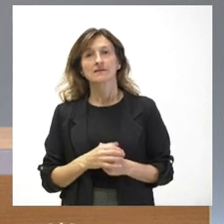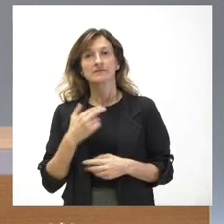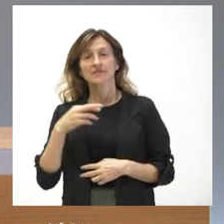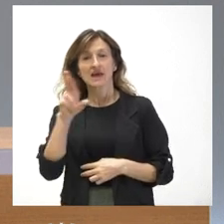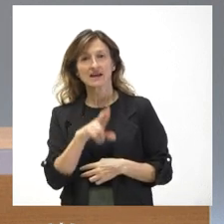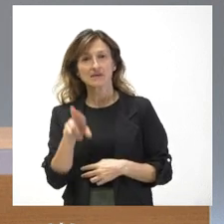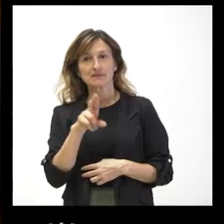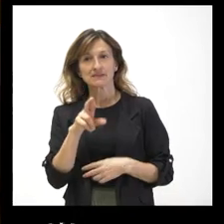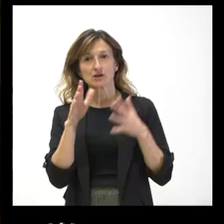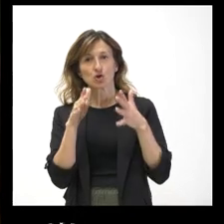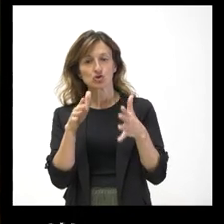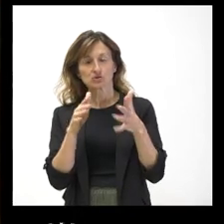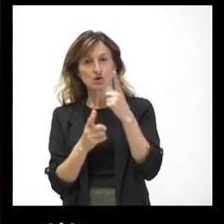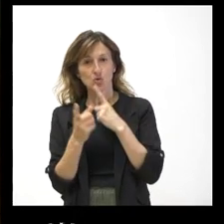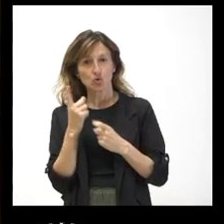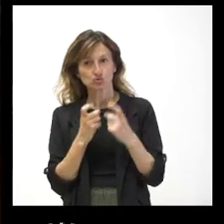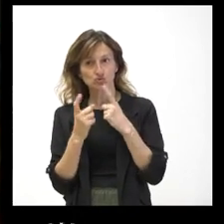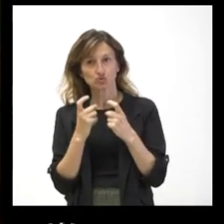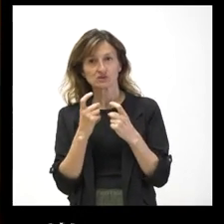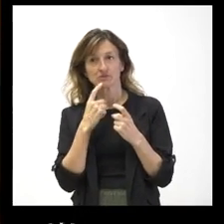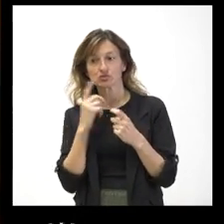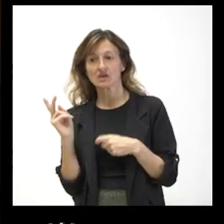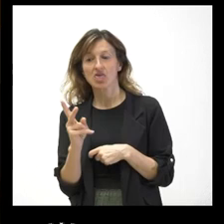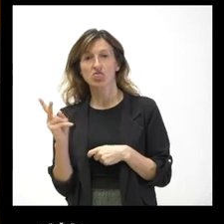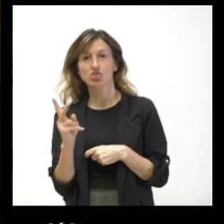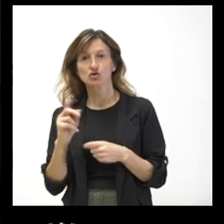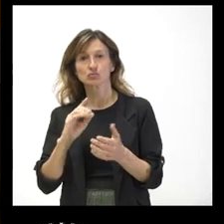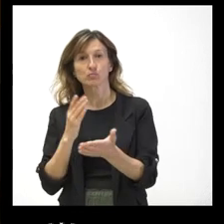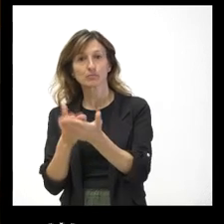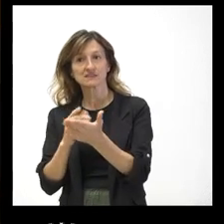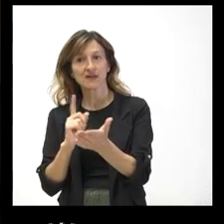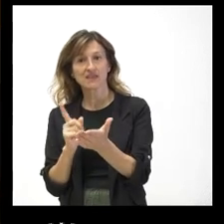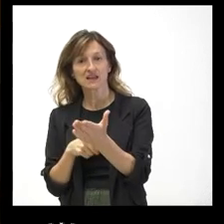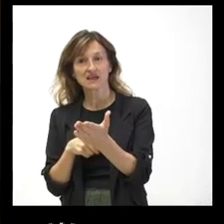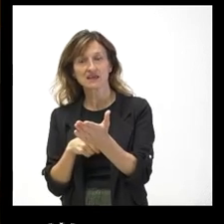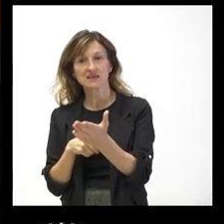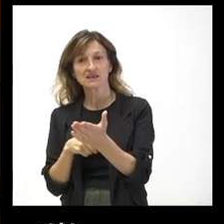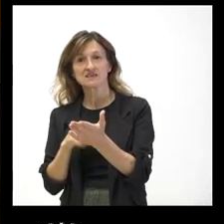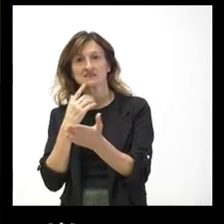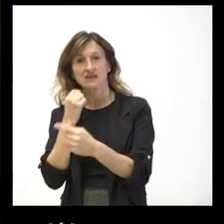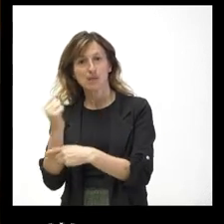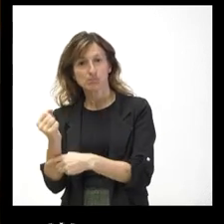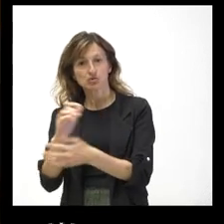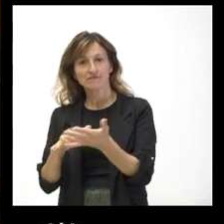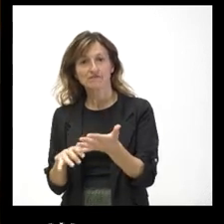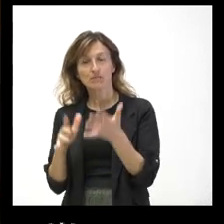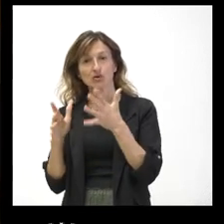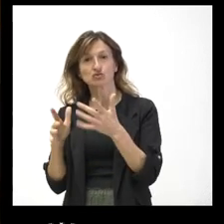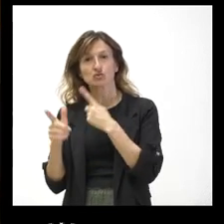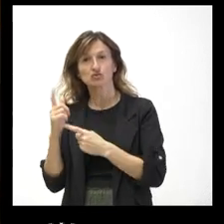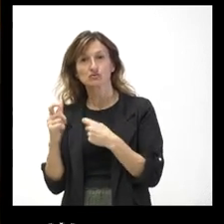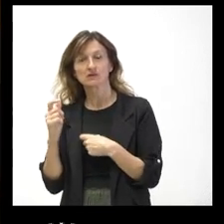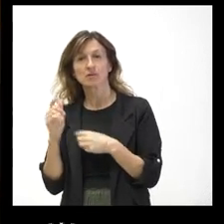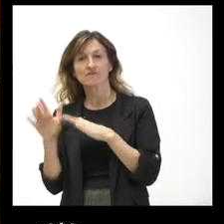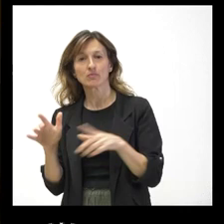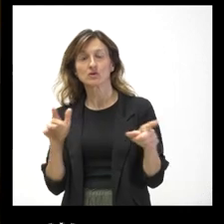caso de que el consejo consultivo avale esa propuesta esa proposición de ley estarían a favor en el caso de que el consejo consultivo diga que no y